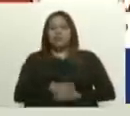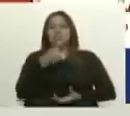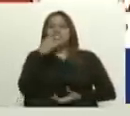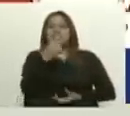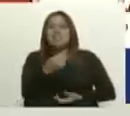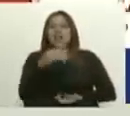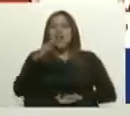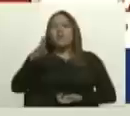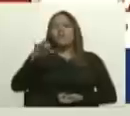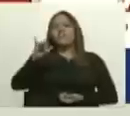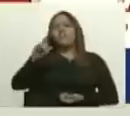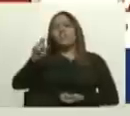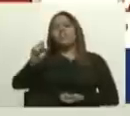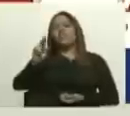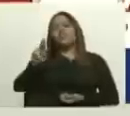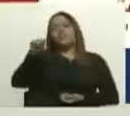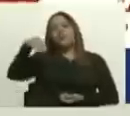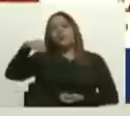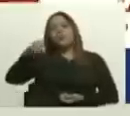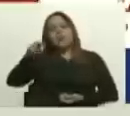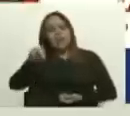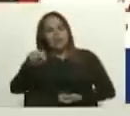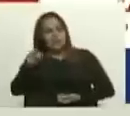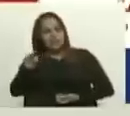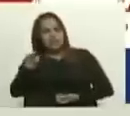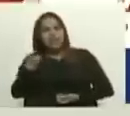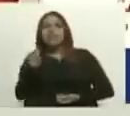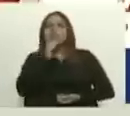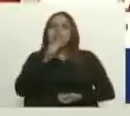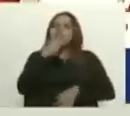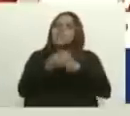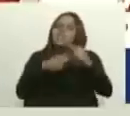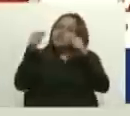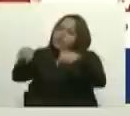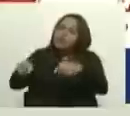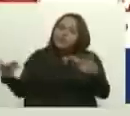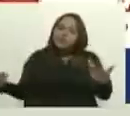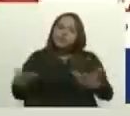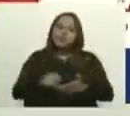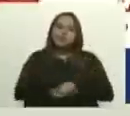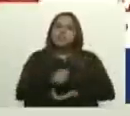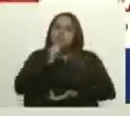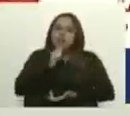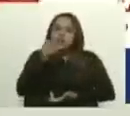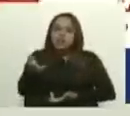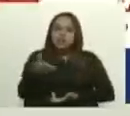Bitumen. Por eso se llamaban fajas bituminosas. ¿Y quién tú crees que hizo eso?